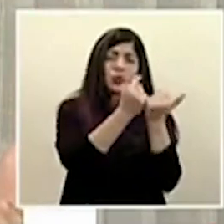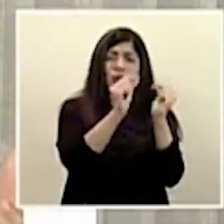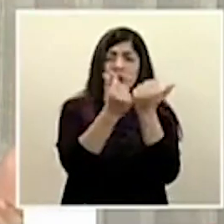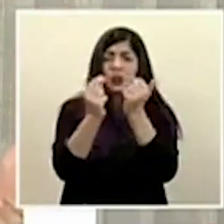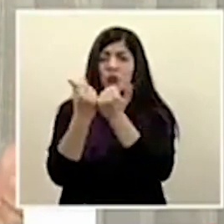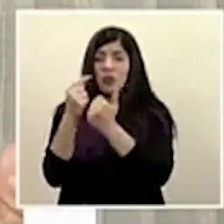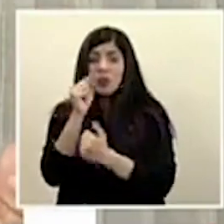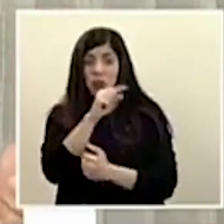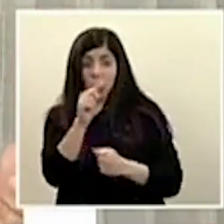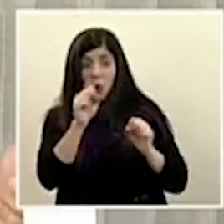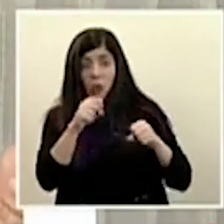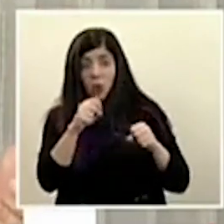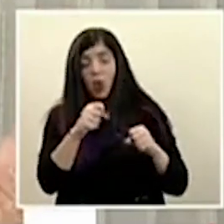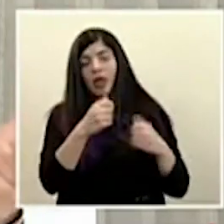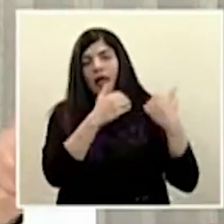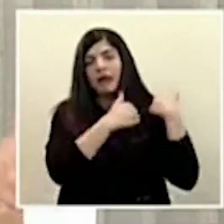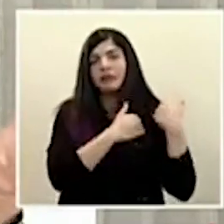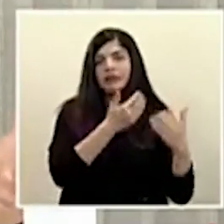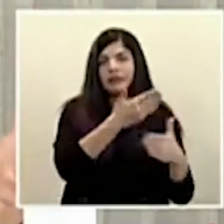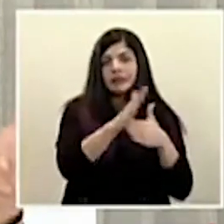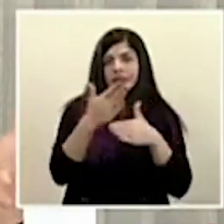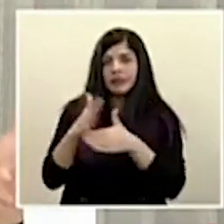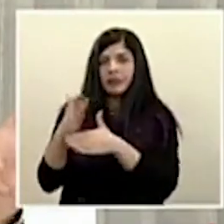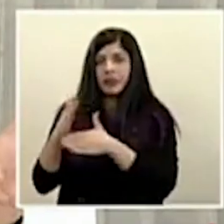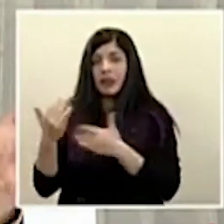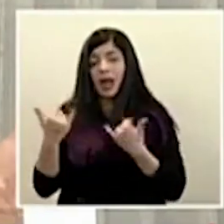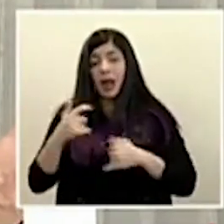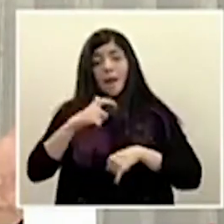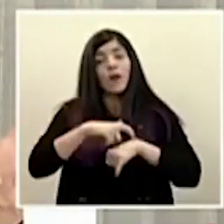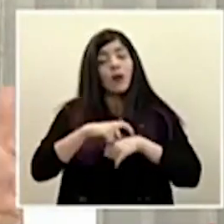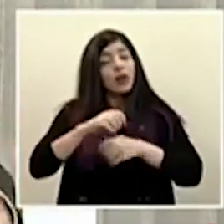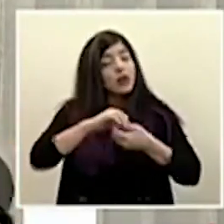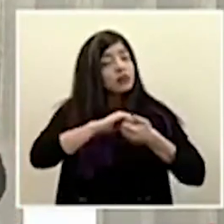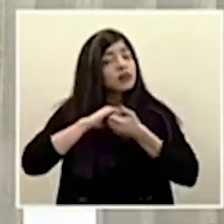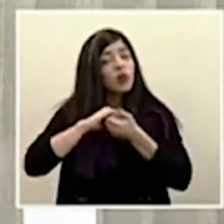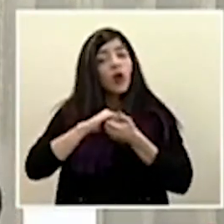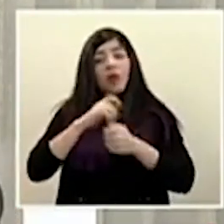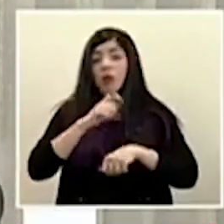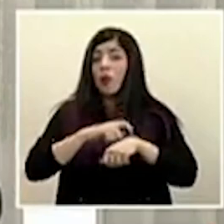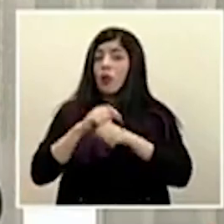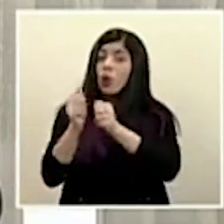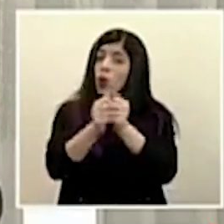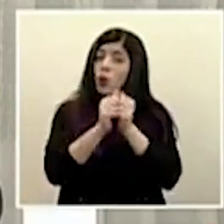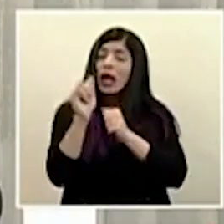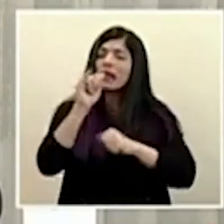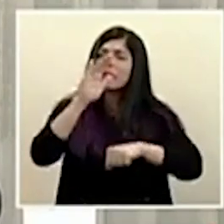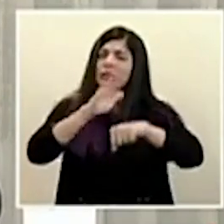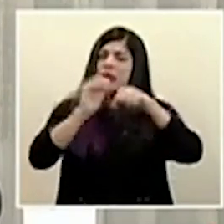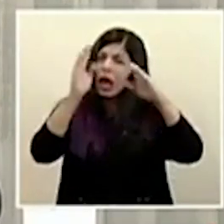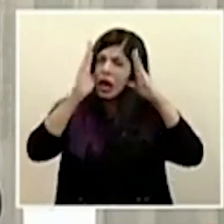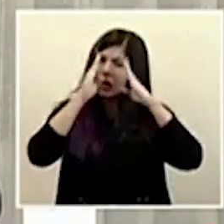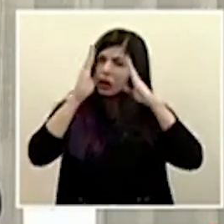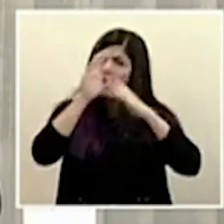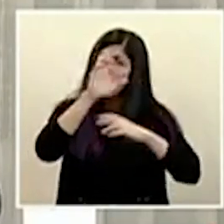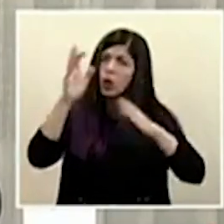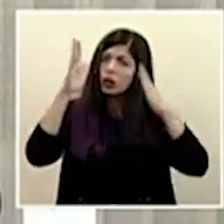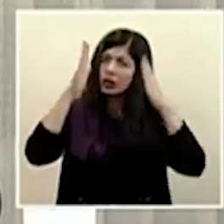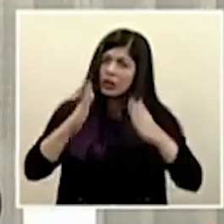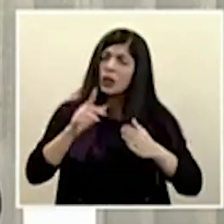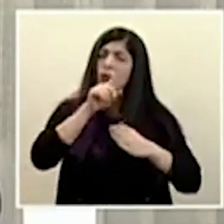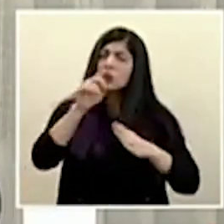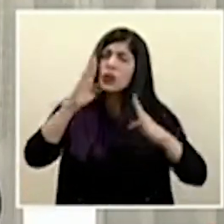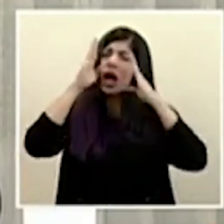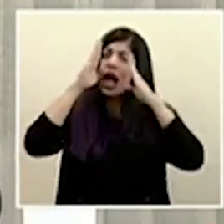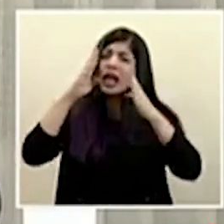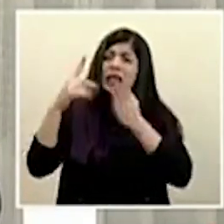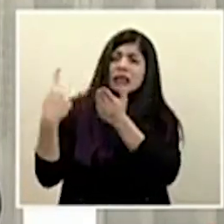tienen la posibilidad. Es un momento para estar unidos y ser solidarios. También llamo la atención de las y los costarricenses que pongamos atención